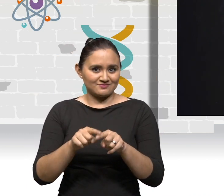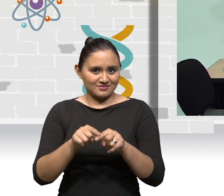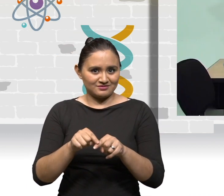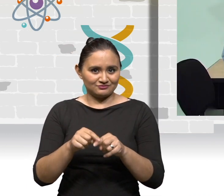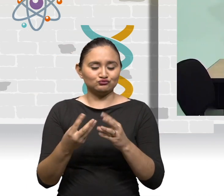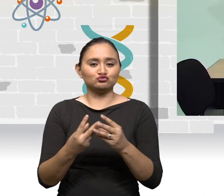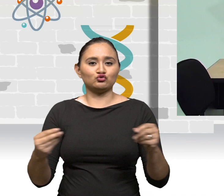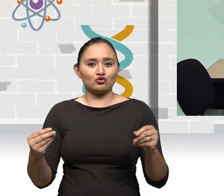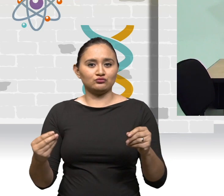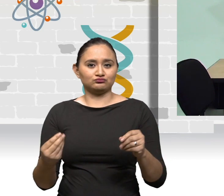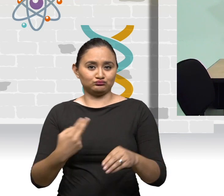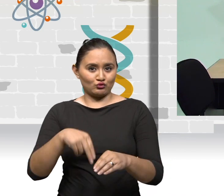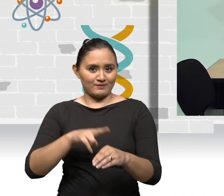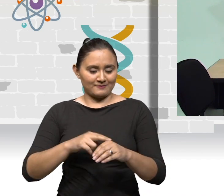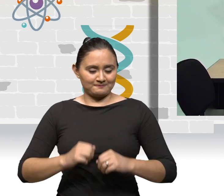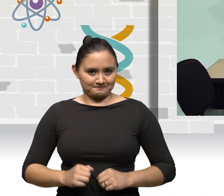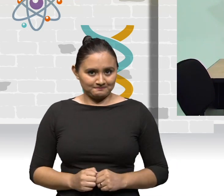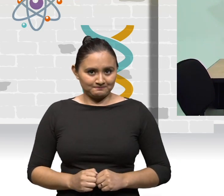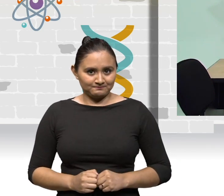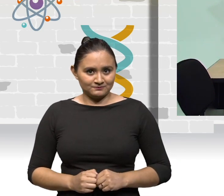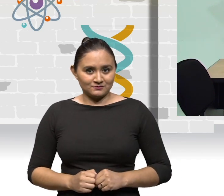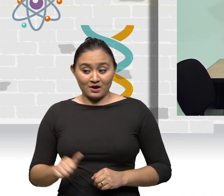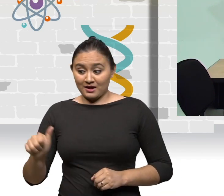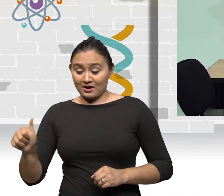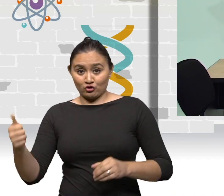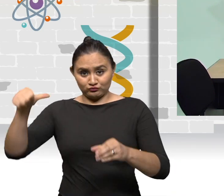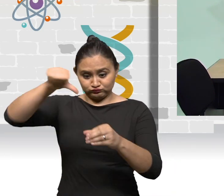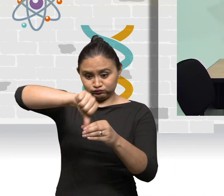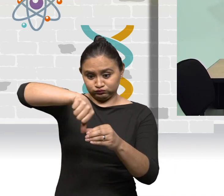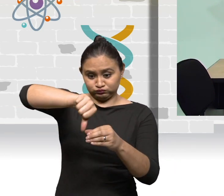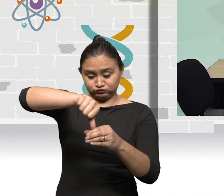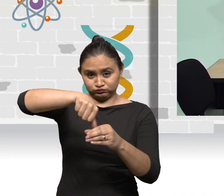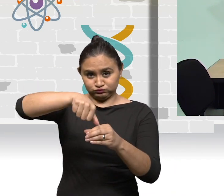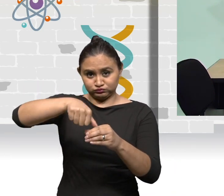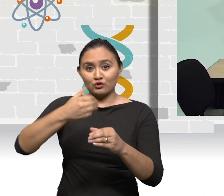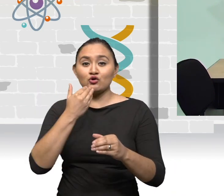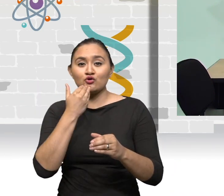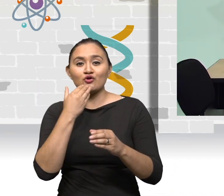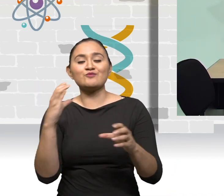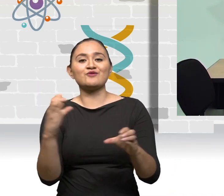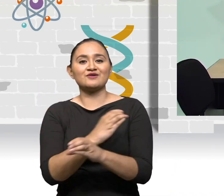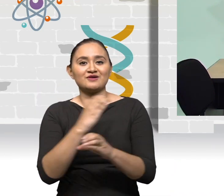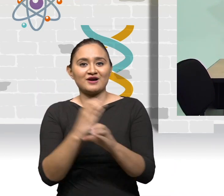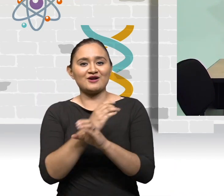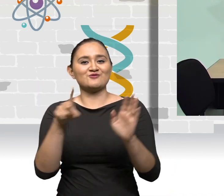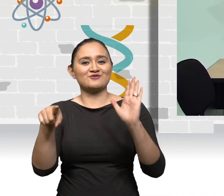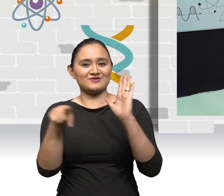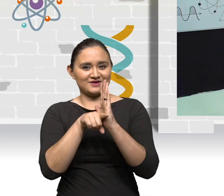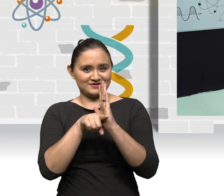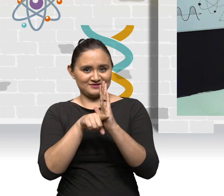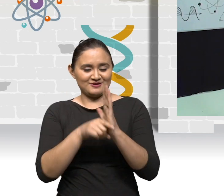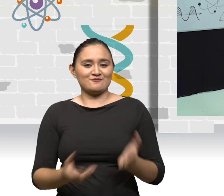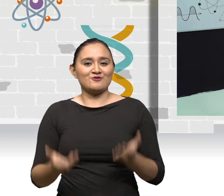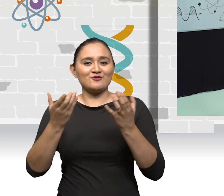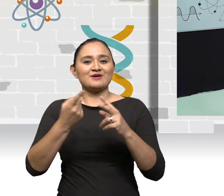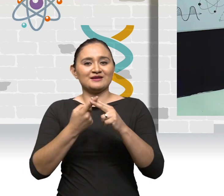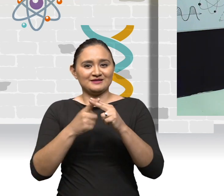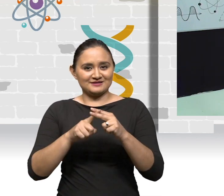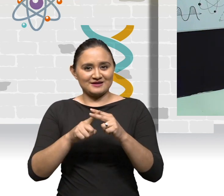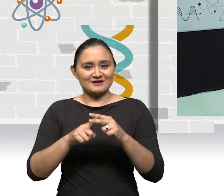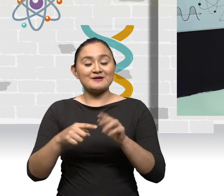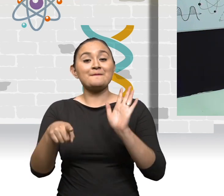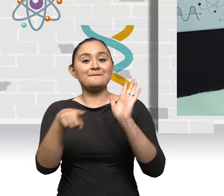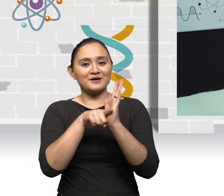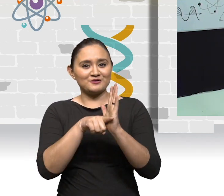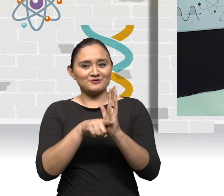original. El volumen de solvente que se debe agregar se calcula de la resta del volumen final menos el volumen inicial. El factor de